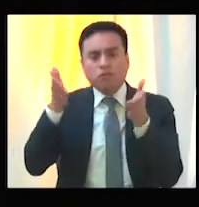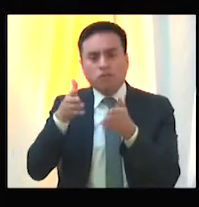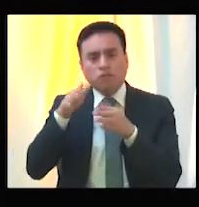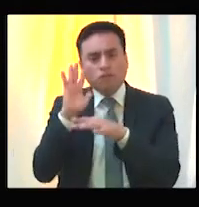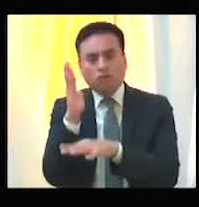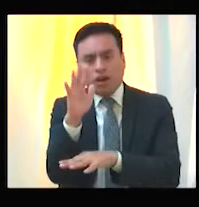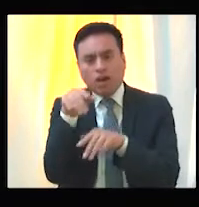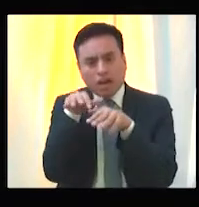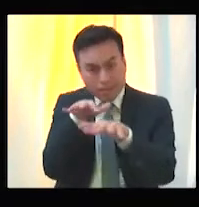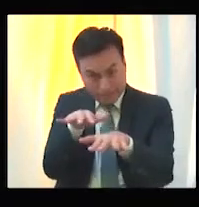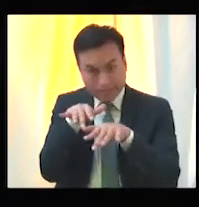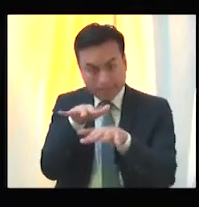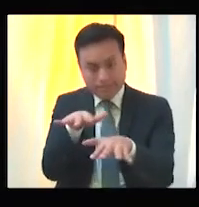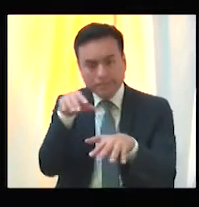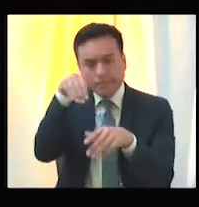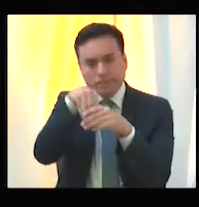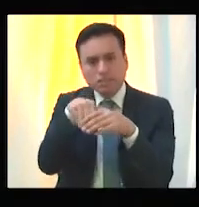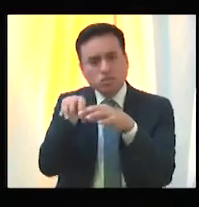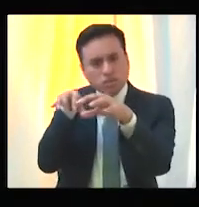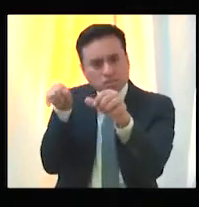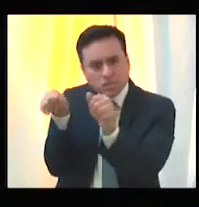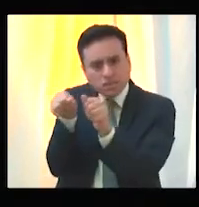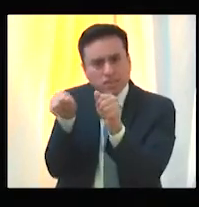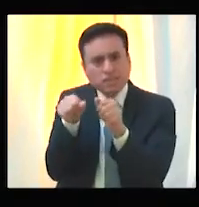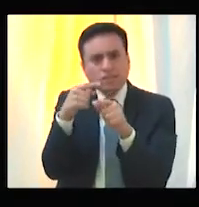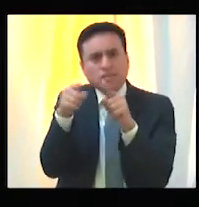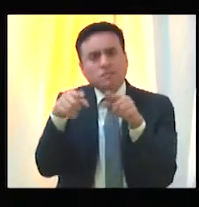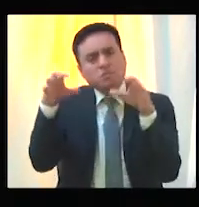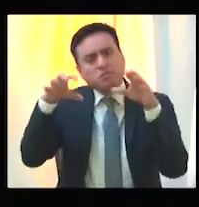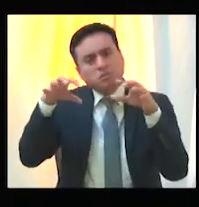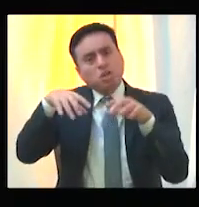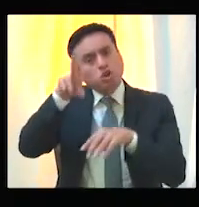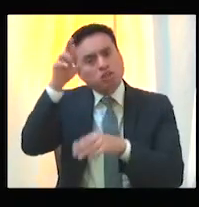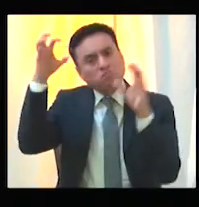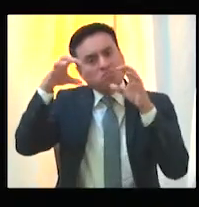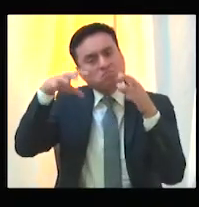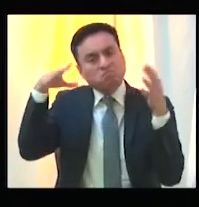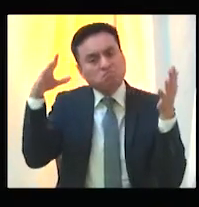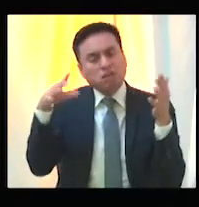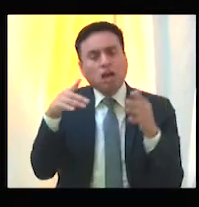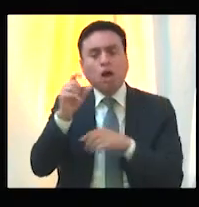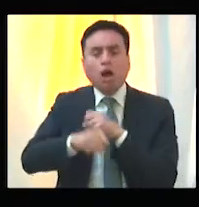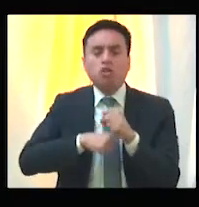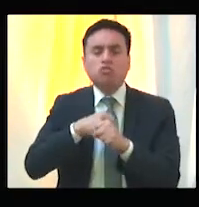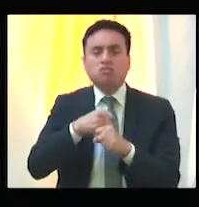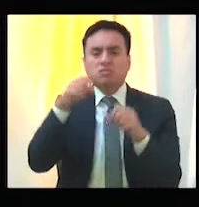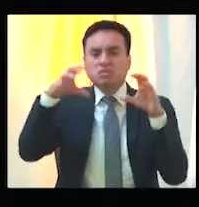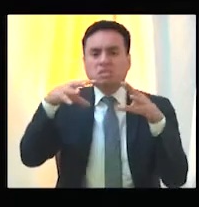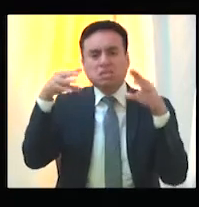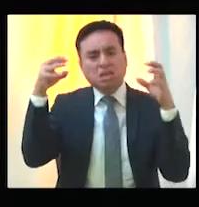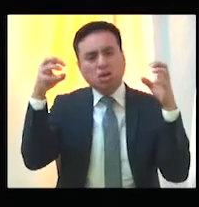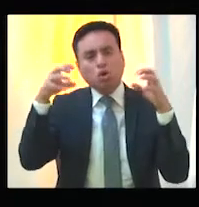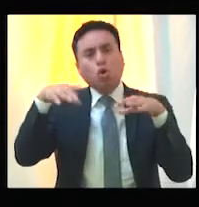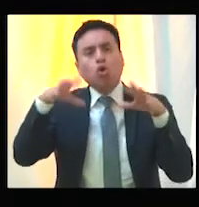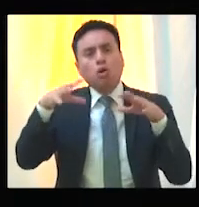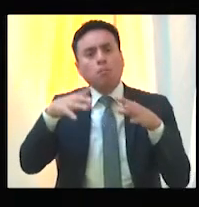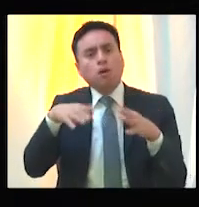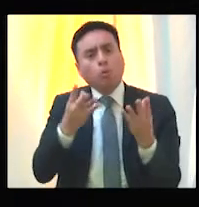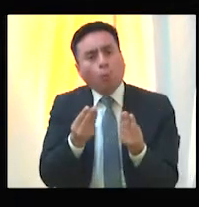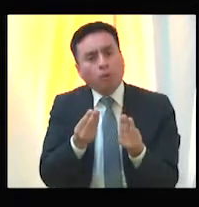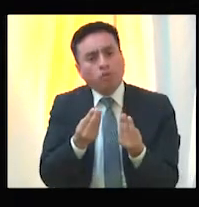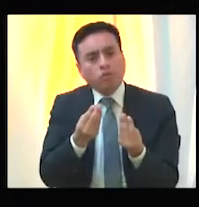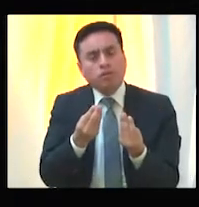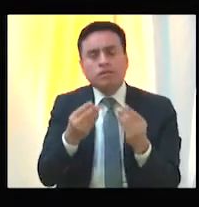en la precordillera y ha estado teniendo una alta variabilidad de precipitaciones en la zona norte. Algunos años son muy secos, otros años son un poco más húmedos y ha